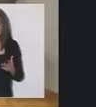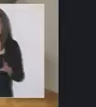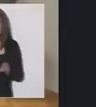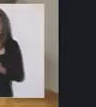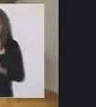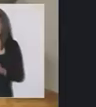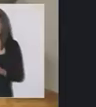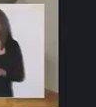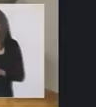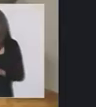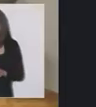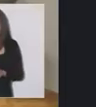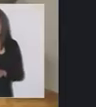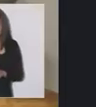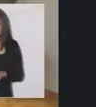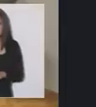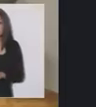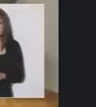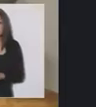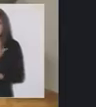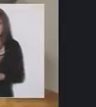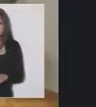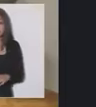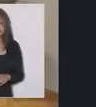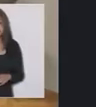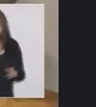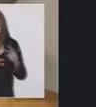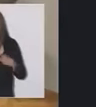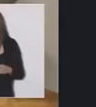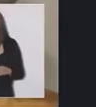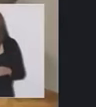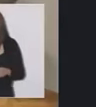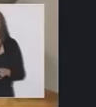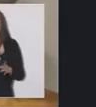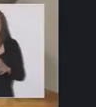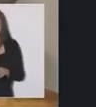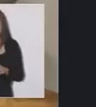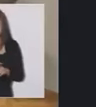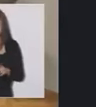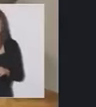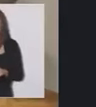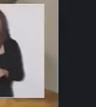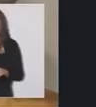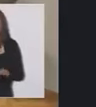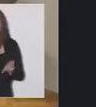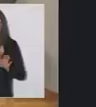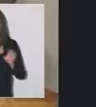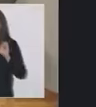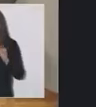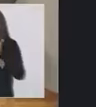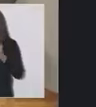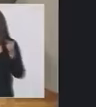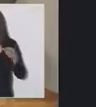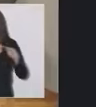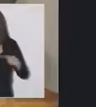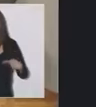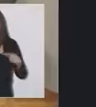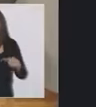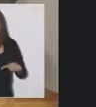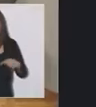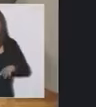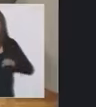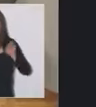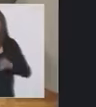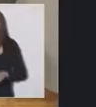que el presidente del INE quiso ocultar los resultados de una encuesta que el propio INE